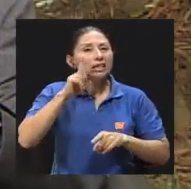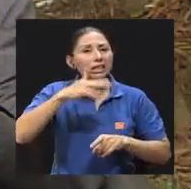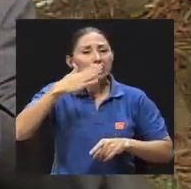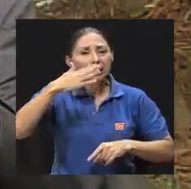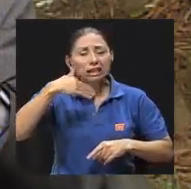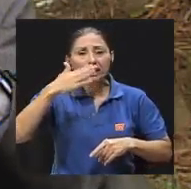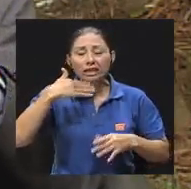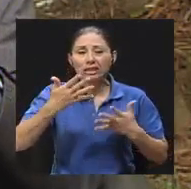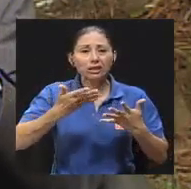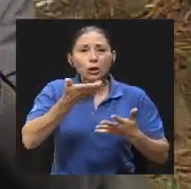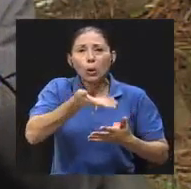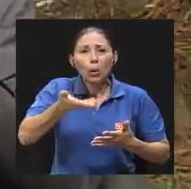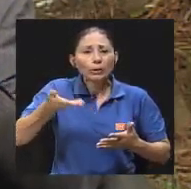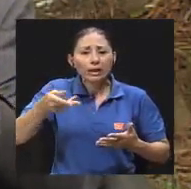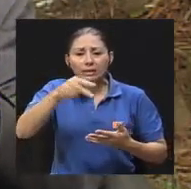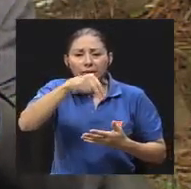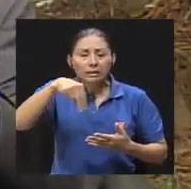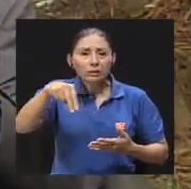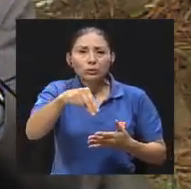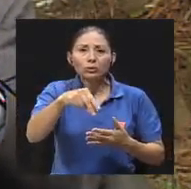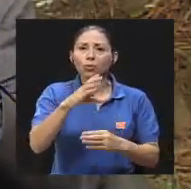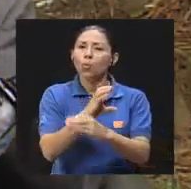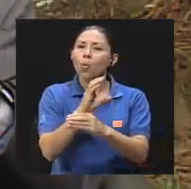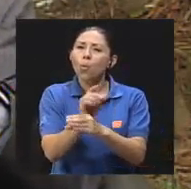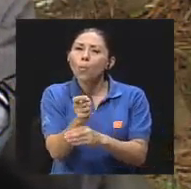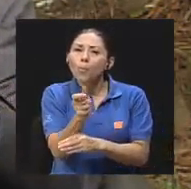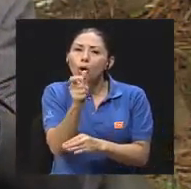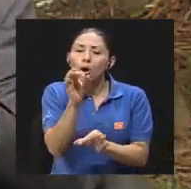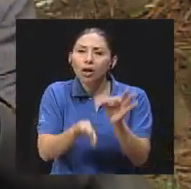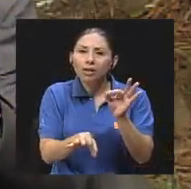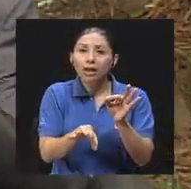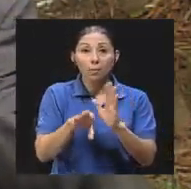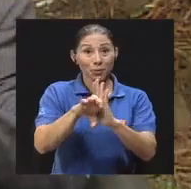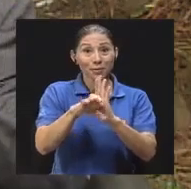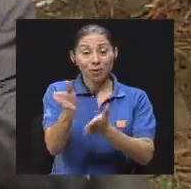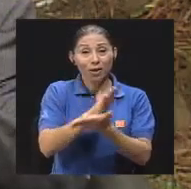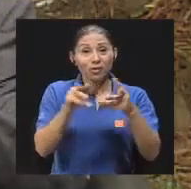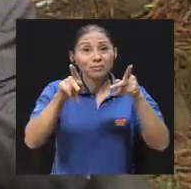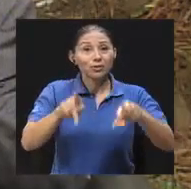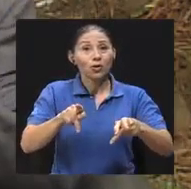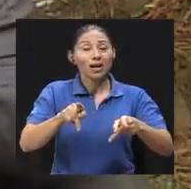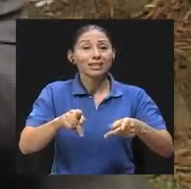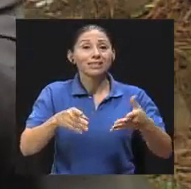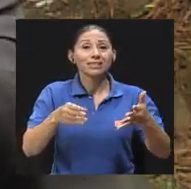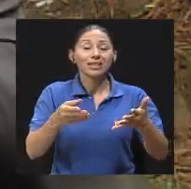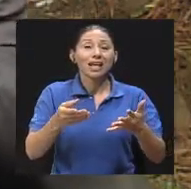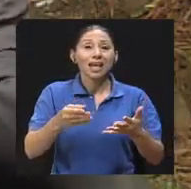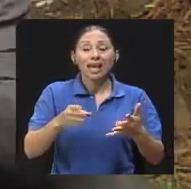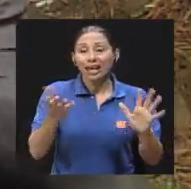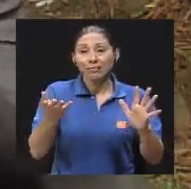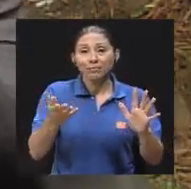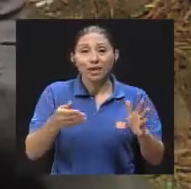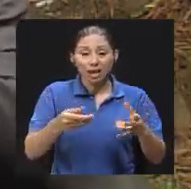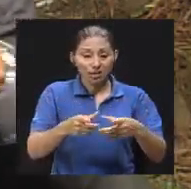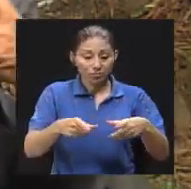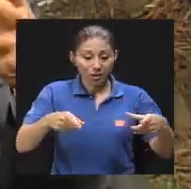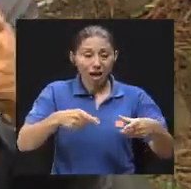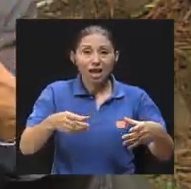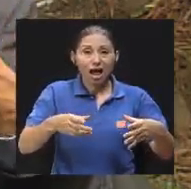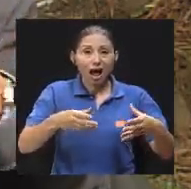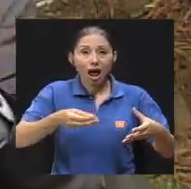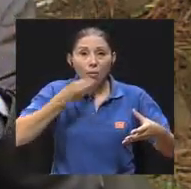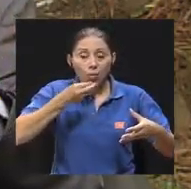los irritantes, con moderación. Hay personas que usted ve que a la hora de un almuerzo cogen la botella hasta que suena, donde le echan en